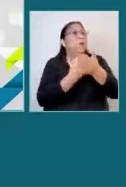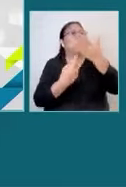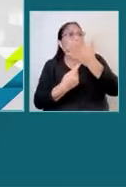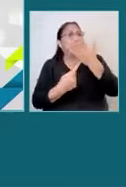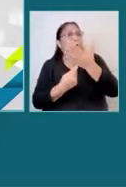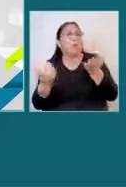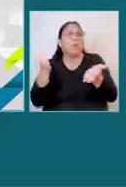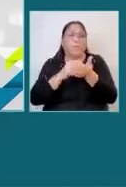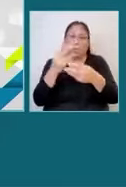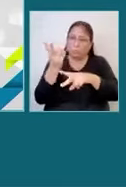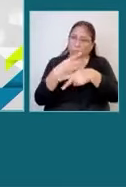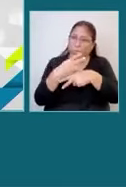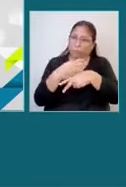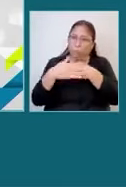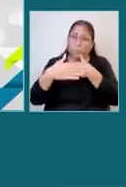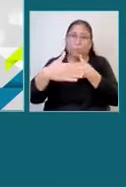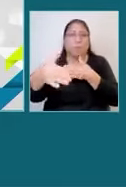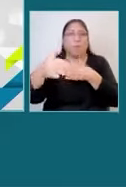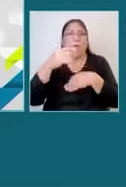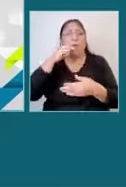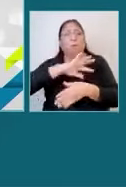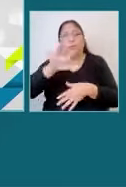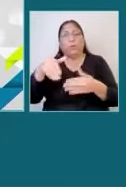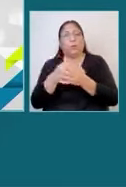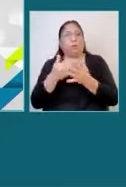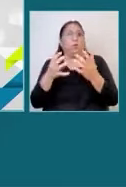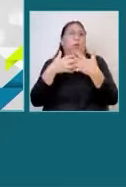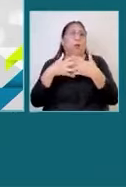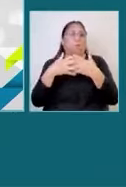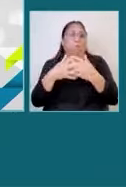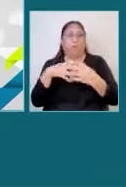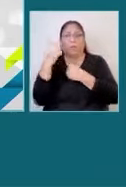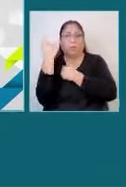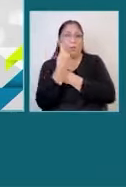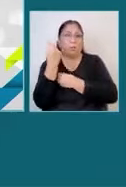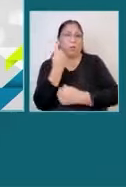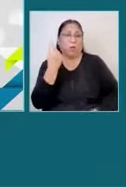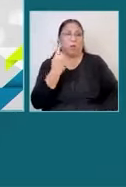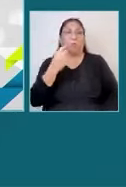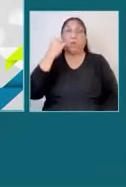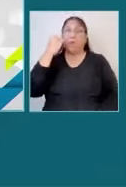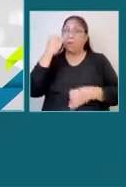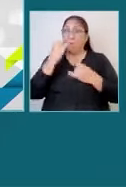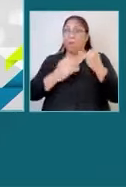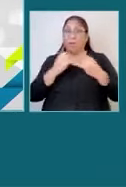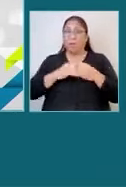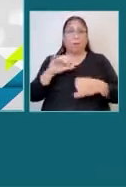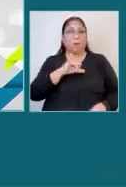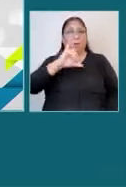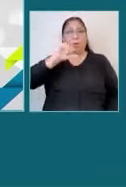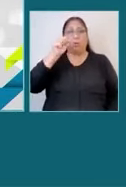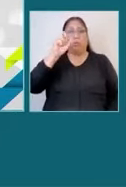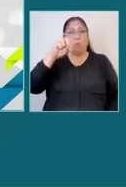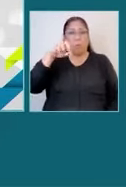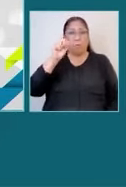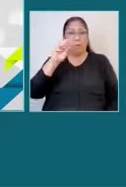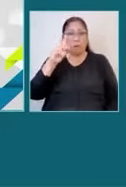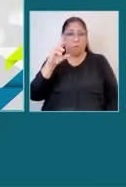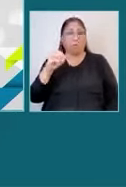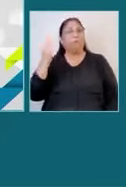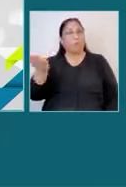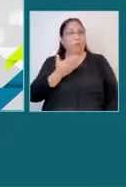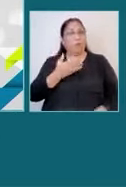productividad por parte de todo el aparato productivo nacional. Y finalmente, igual como Juan Pablo, hacemos la